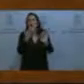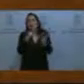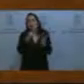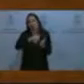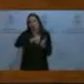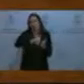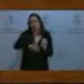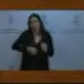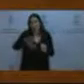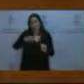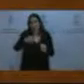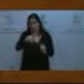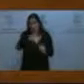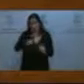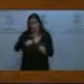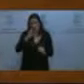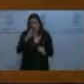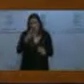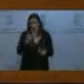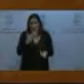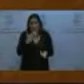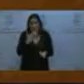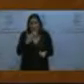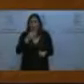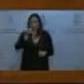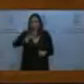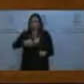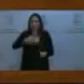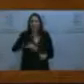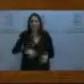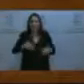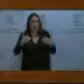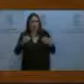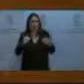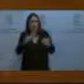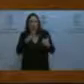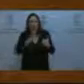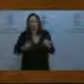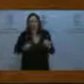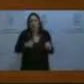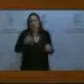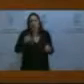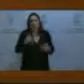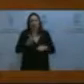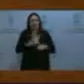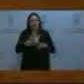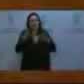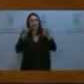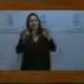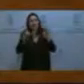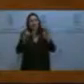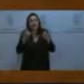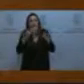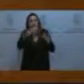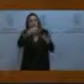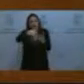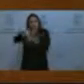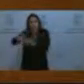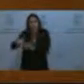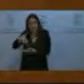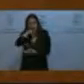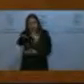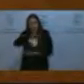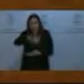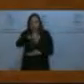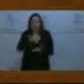desfavorecidos, los del medio rural. Hoy está en nuestras manos una oportunidad para cumplir con las históricas demandas de nuestras parroquias